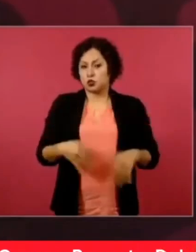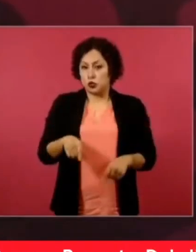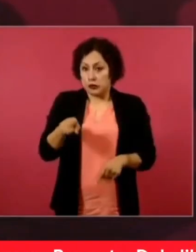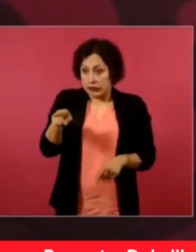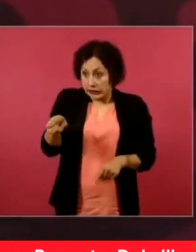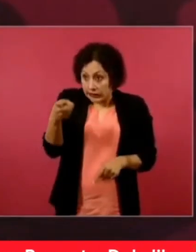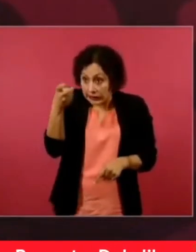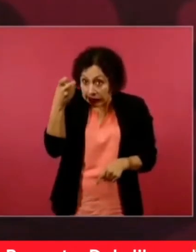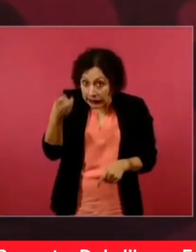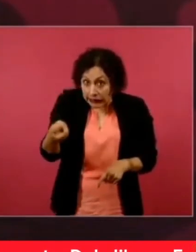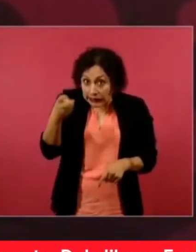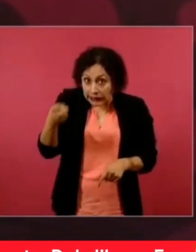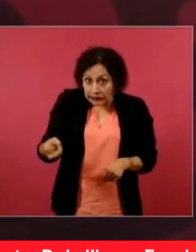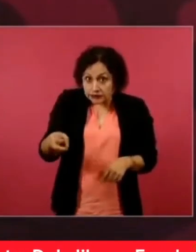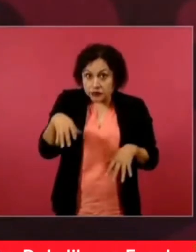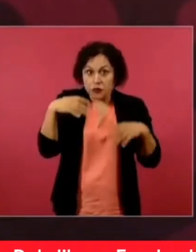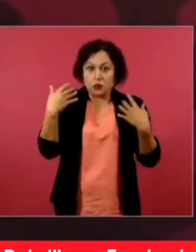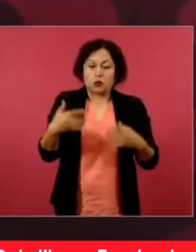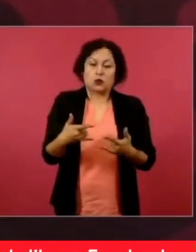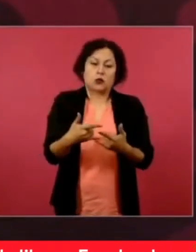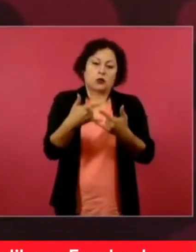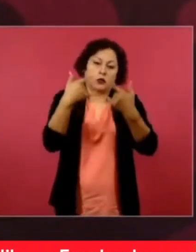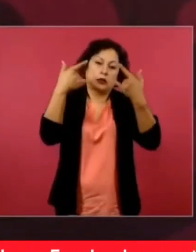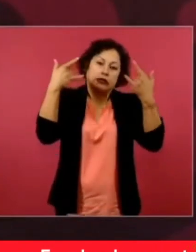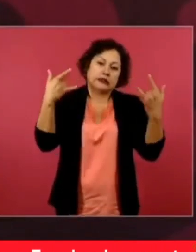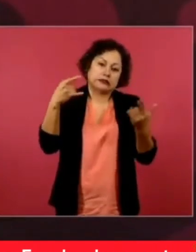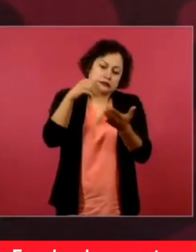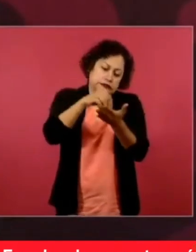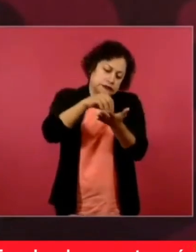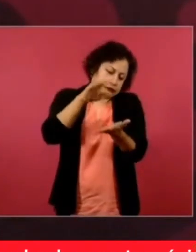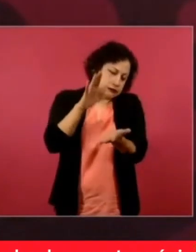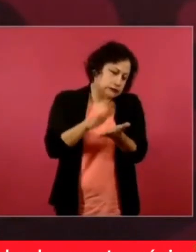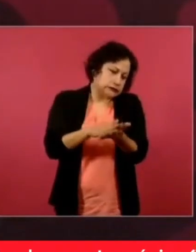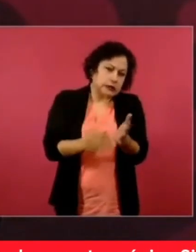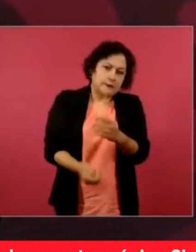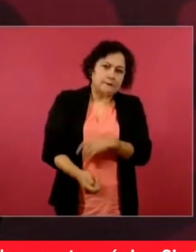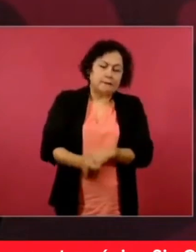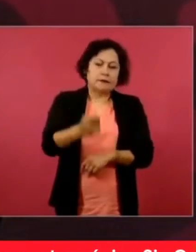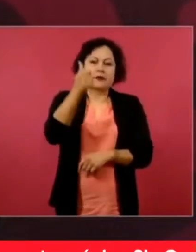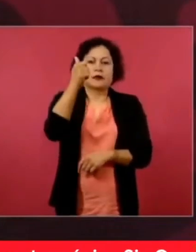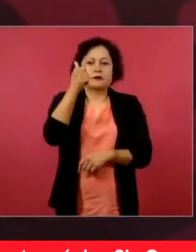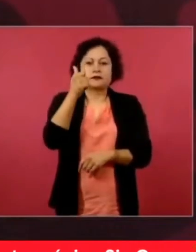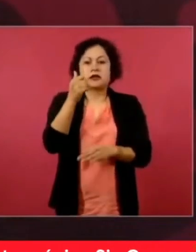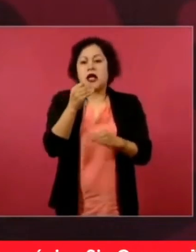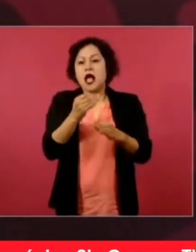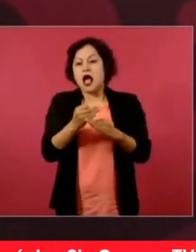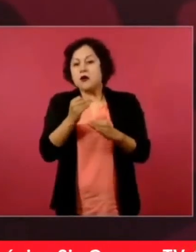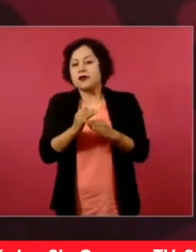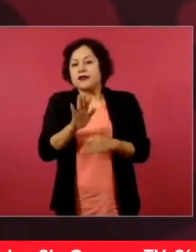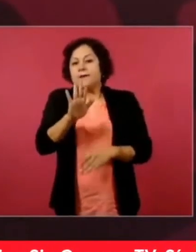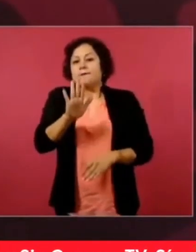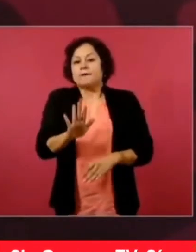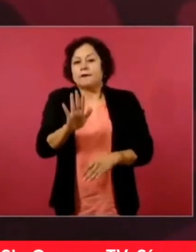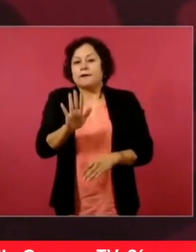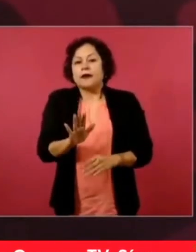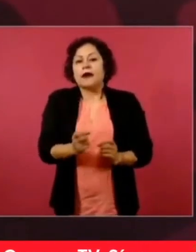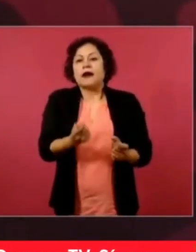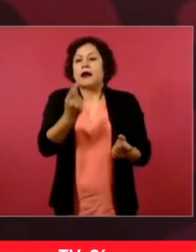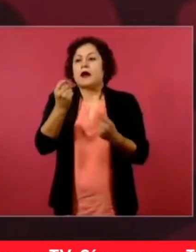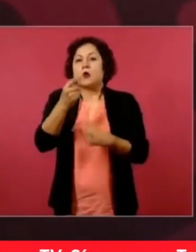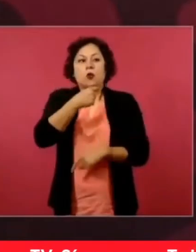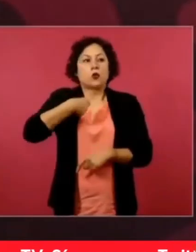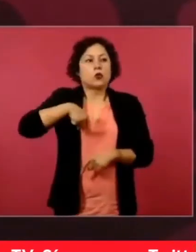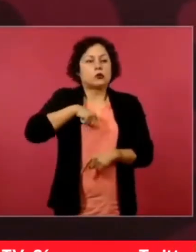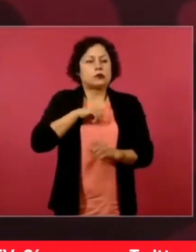Ahora todavía no alcanzamos a internalizarlo, pero al paso del